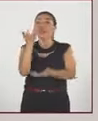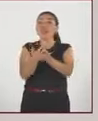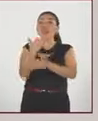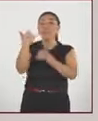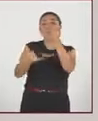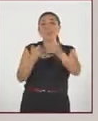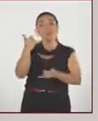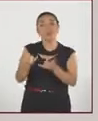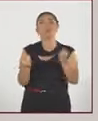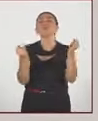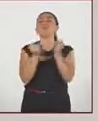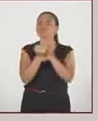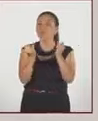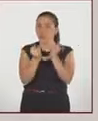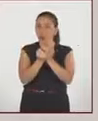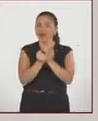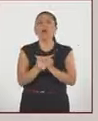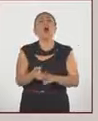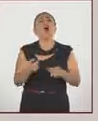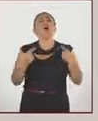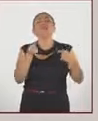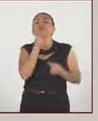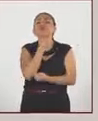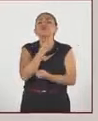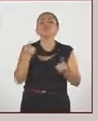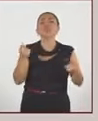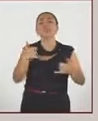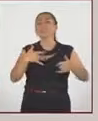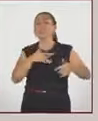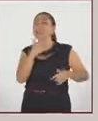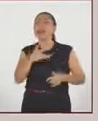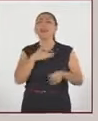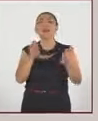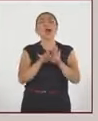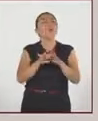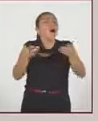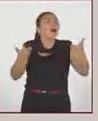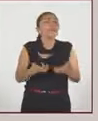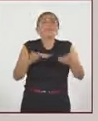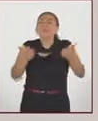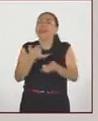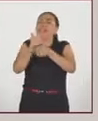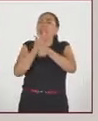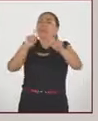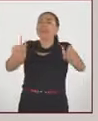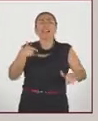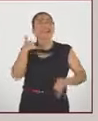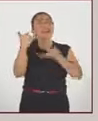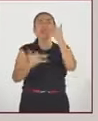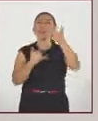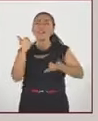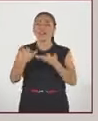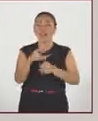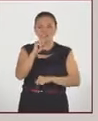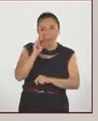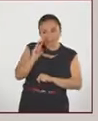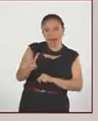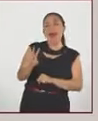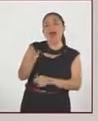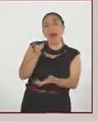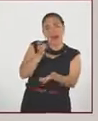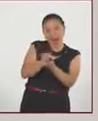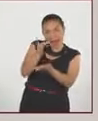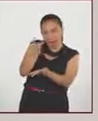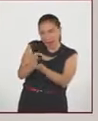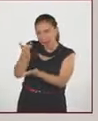mundo pues no se siente como que está haciendo nada, como que puede ser más el niño siendo el niño. Y aquí es